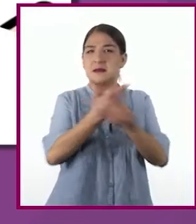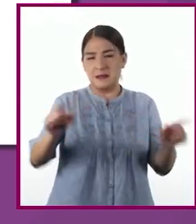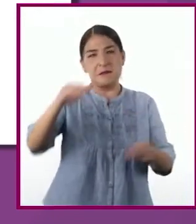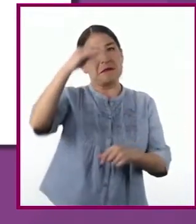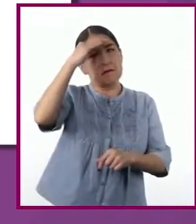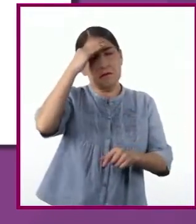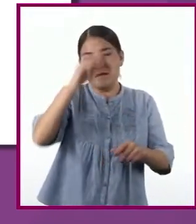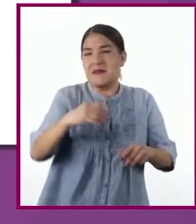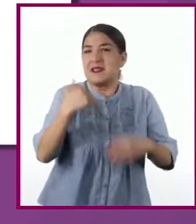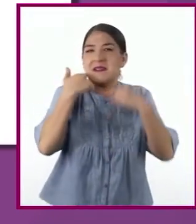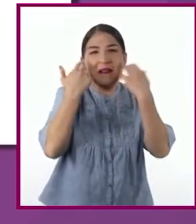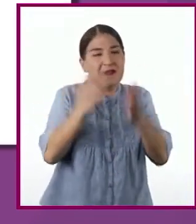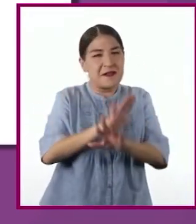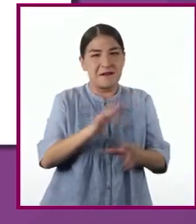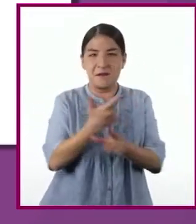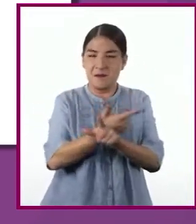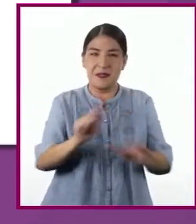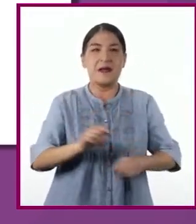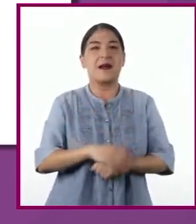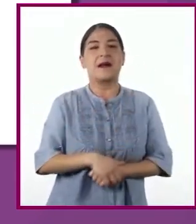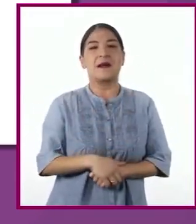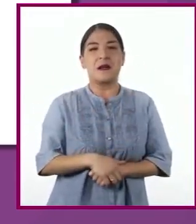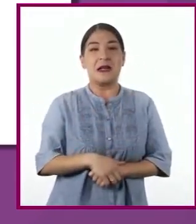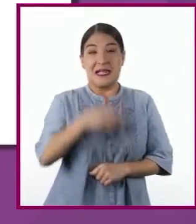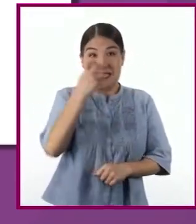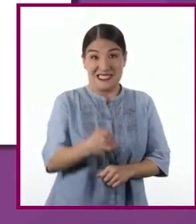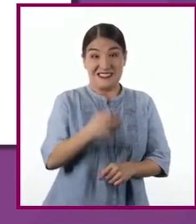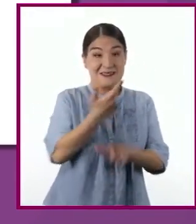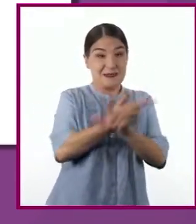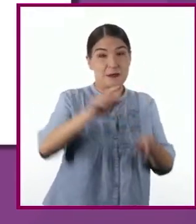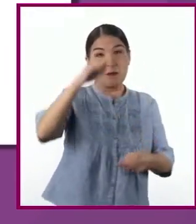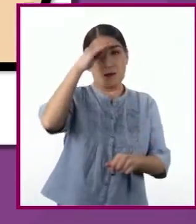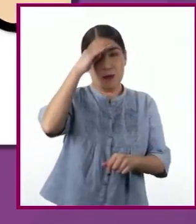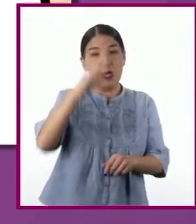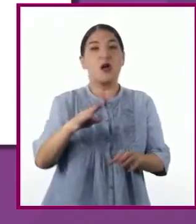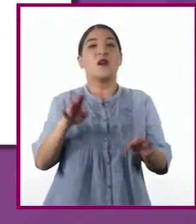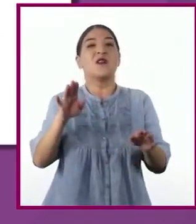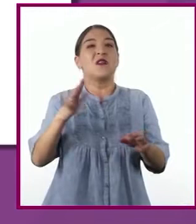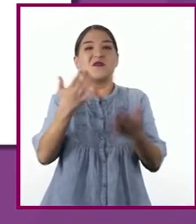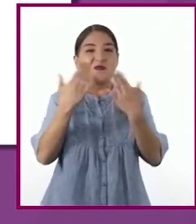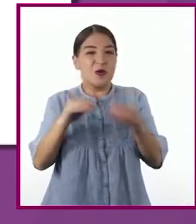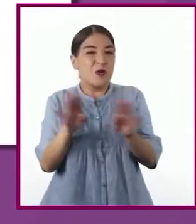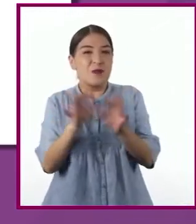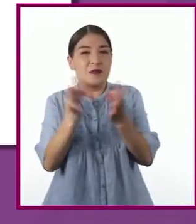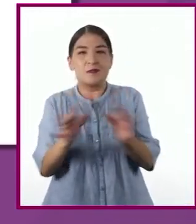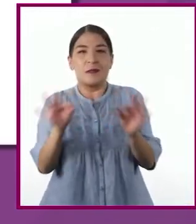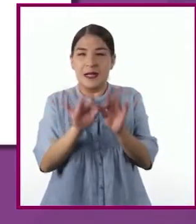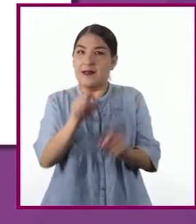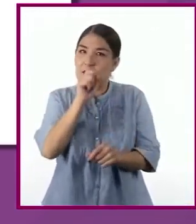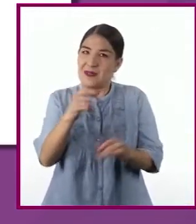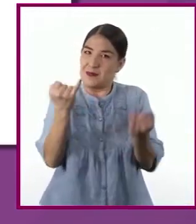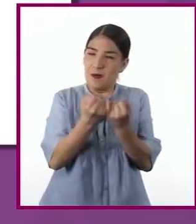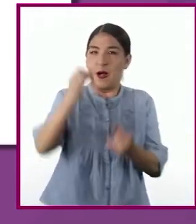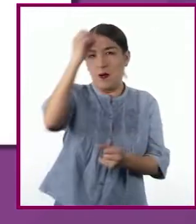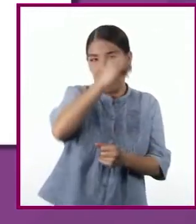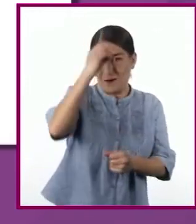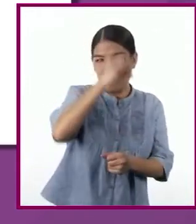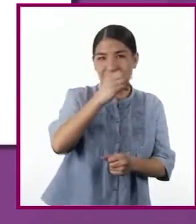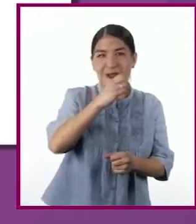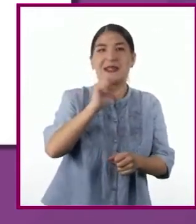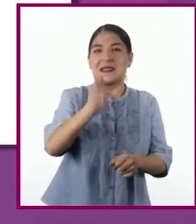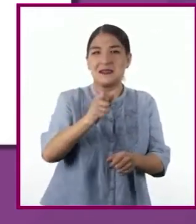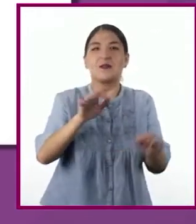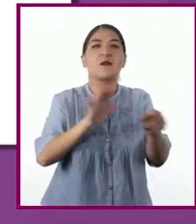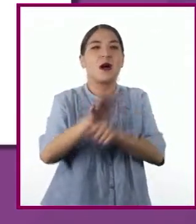queramos. Pero esta libertad de pensamiento tendría poco sentido si no tenemos la libertad también para opinar o